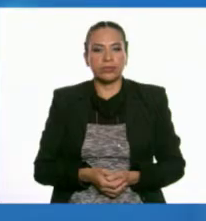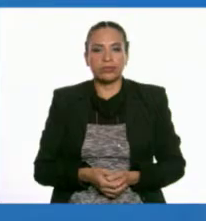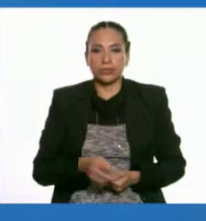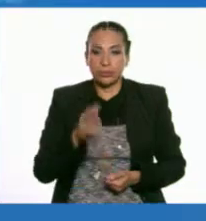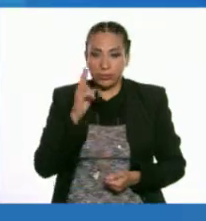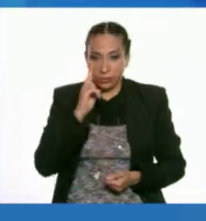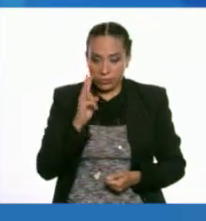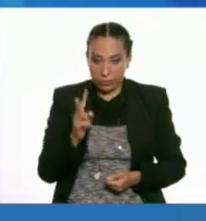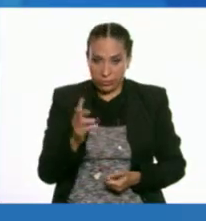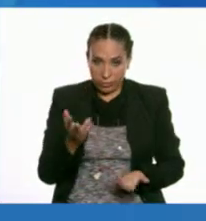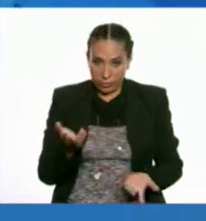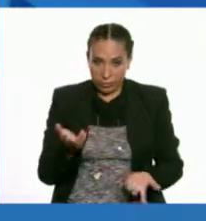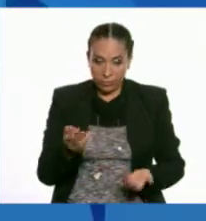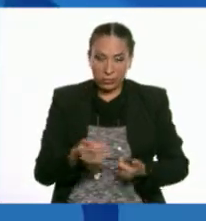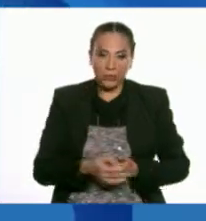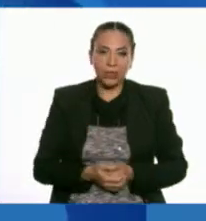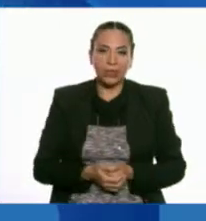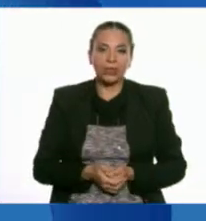¿Ven?